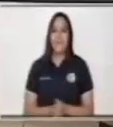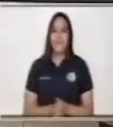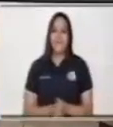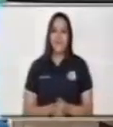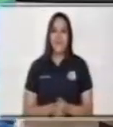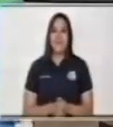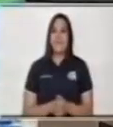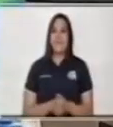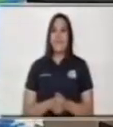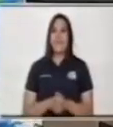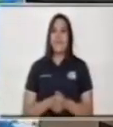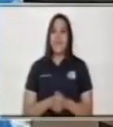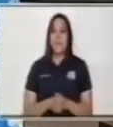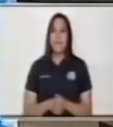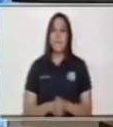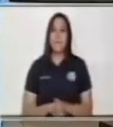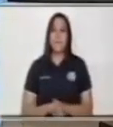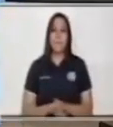Ahora,